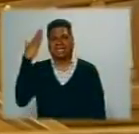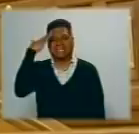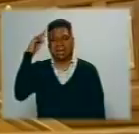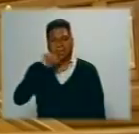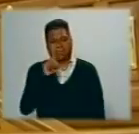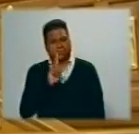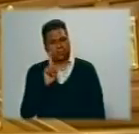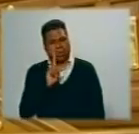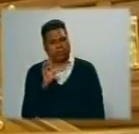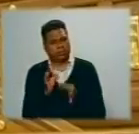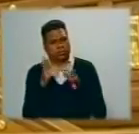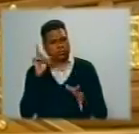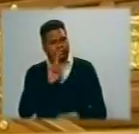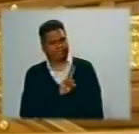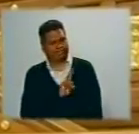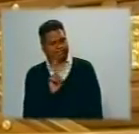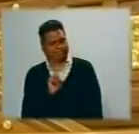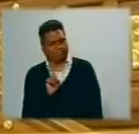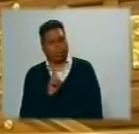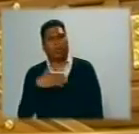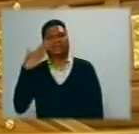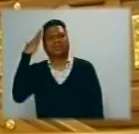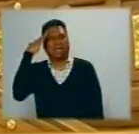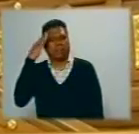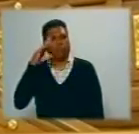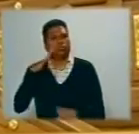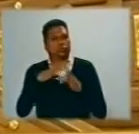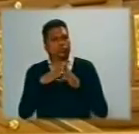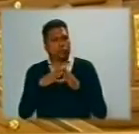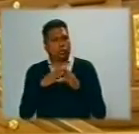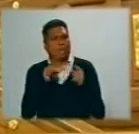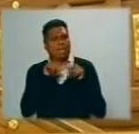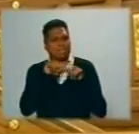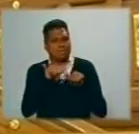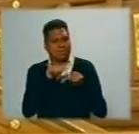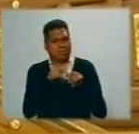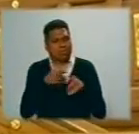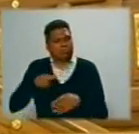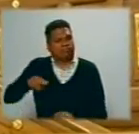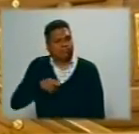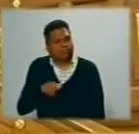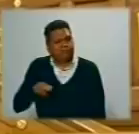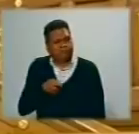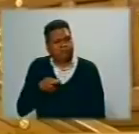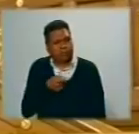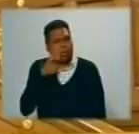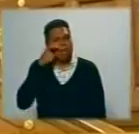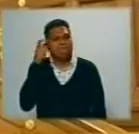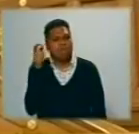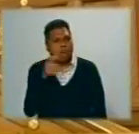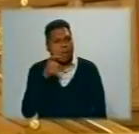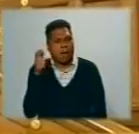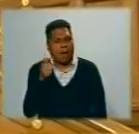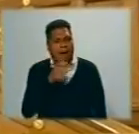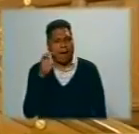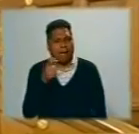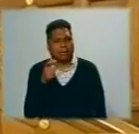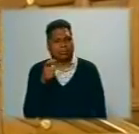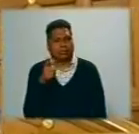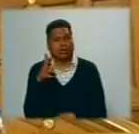casual entonces y que todo forma parte del mismo guión imperial de seguir buscando las maneras